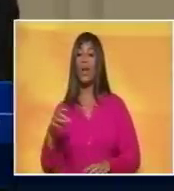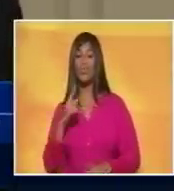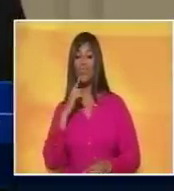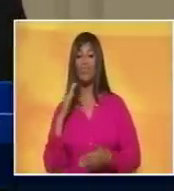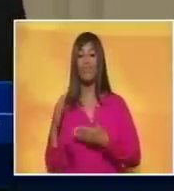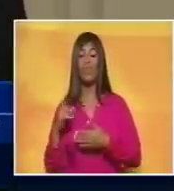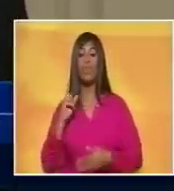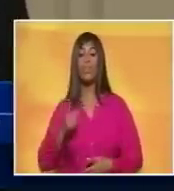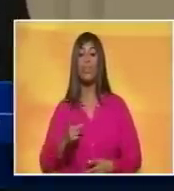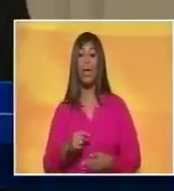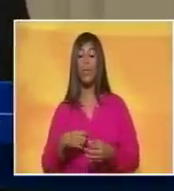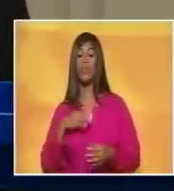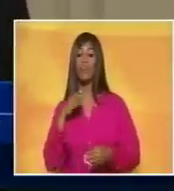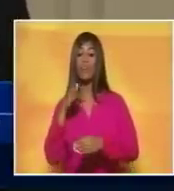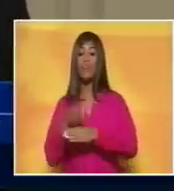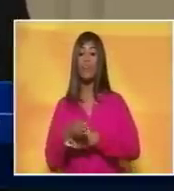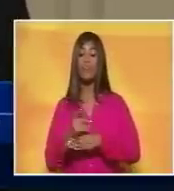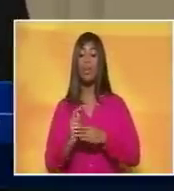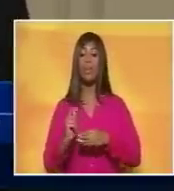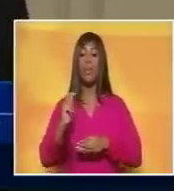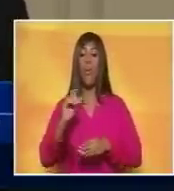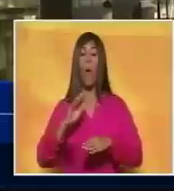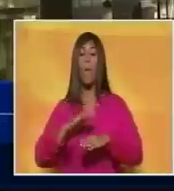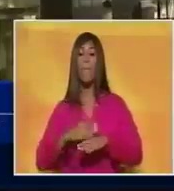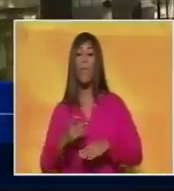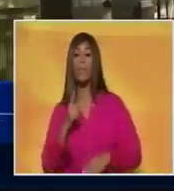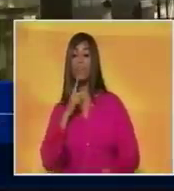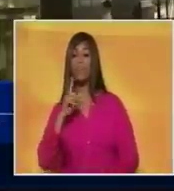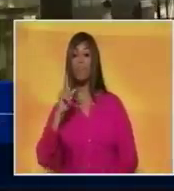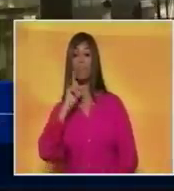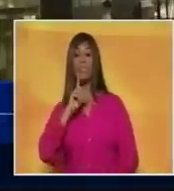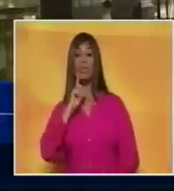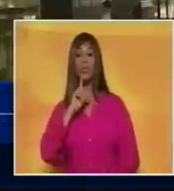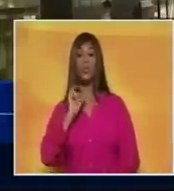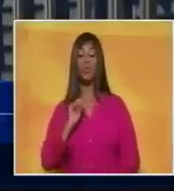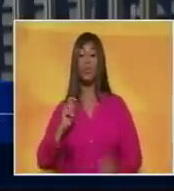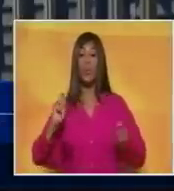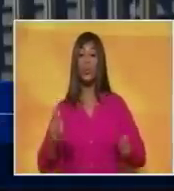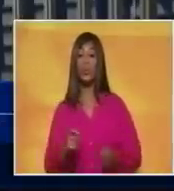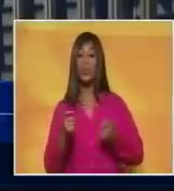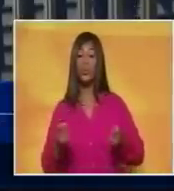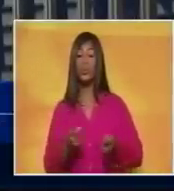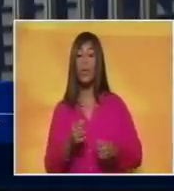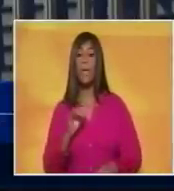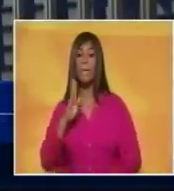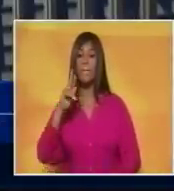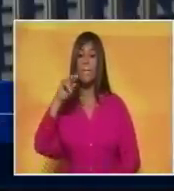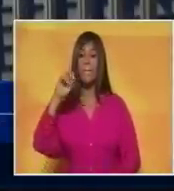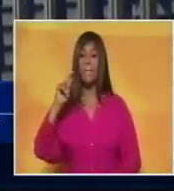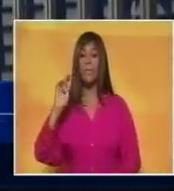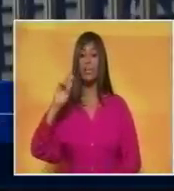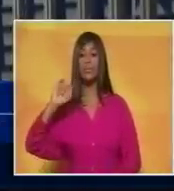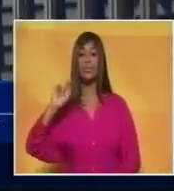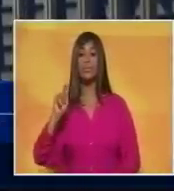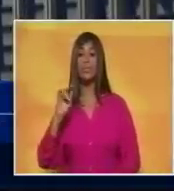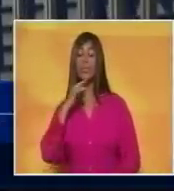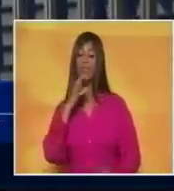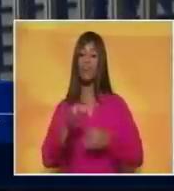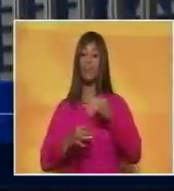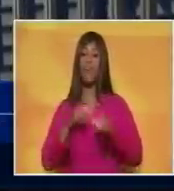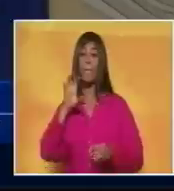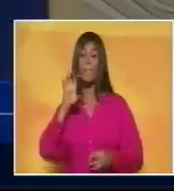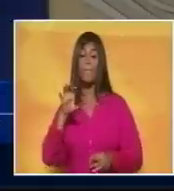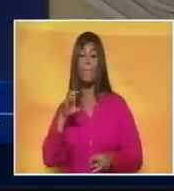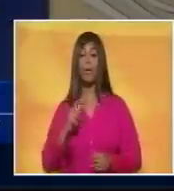Johnson deberá comparecer ante un tribunal por haber mentido durante la campaña del Brexit al afirmar que este país